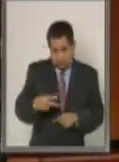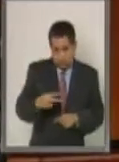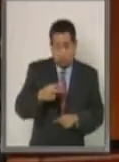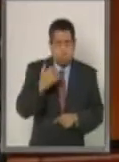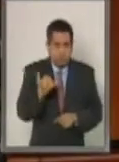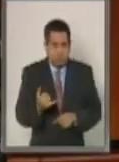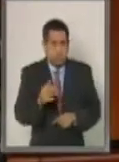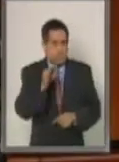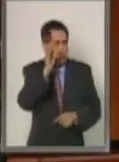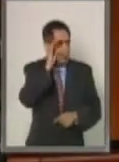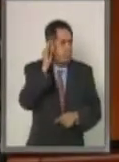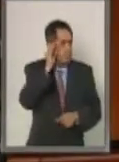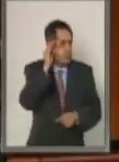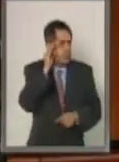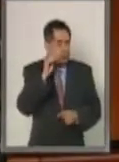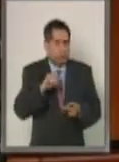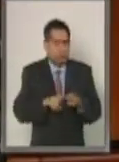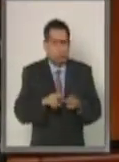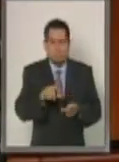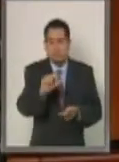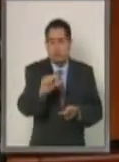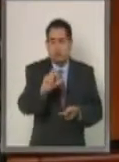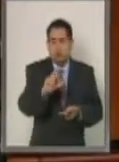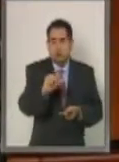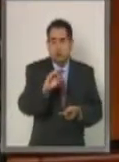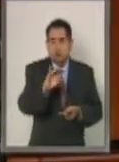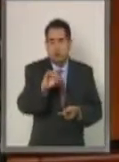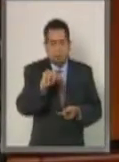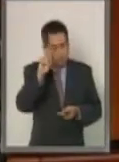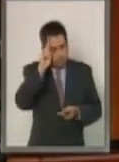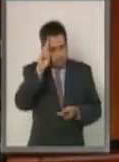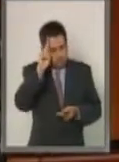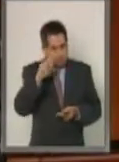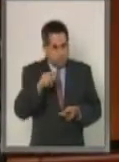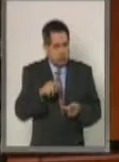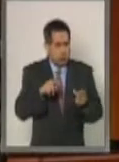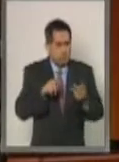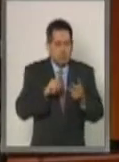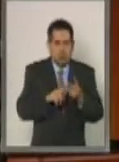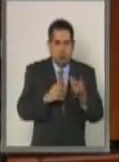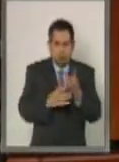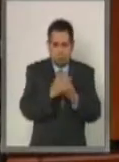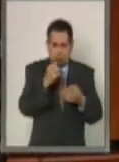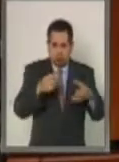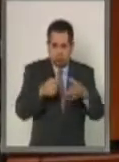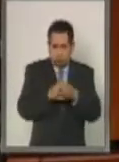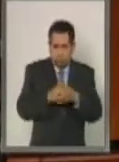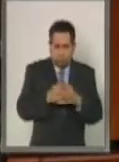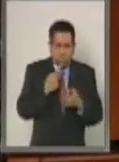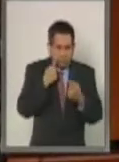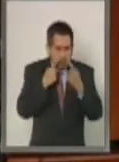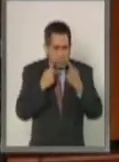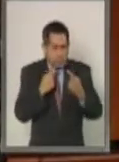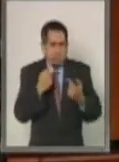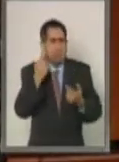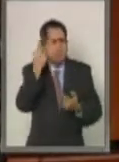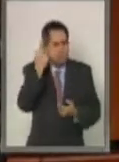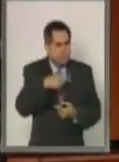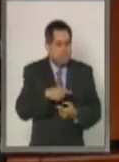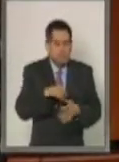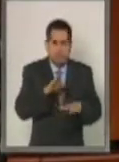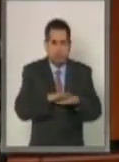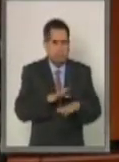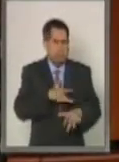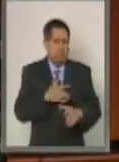Filipinas, el Reino de Arabia Saudita también, cuyo objetivo es brindar mayor